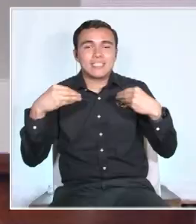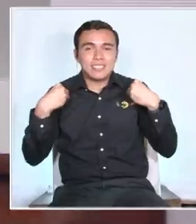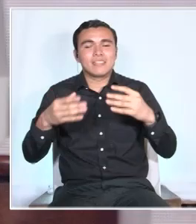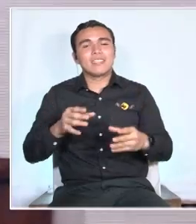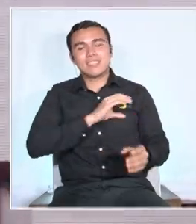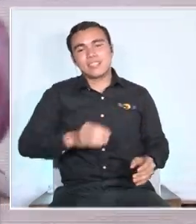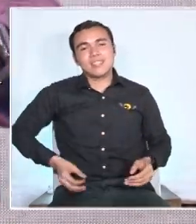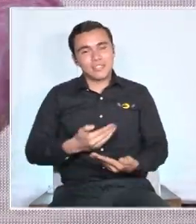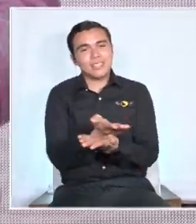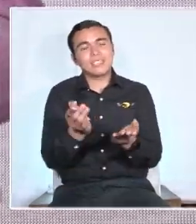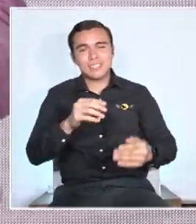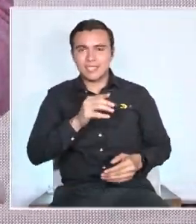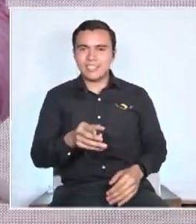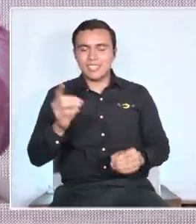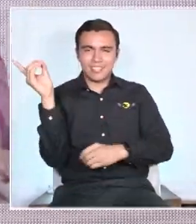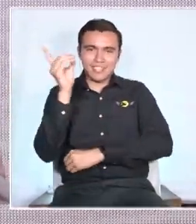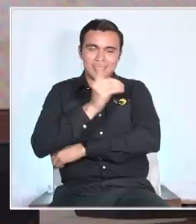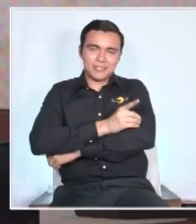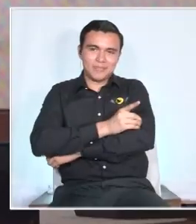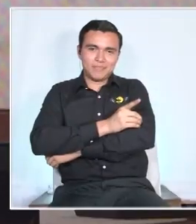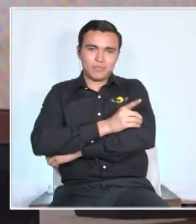día. Gloria a Dios, aleluya.